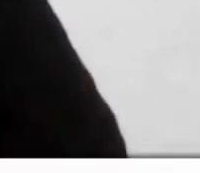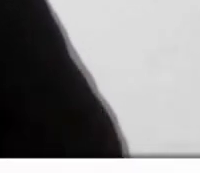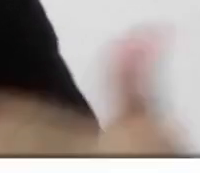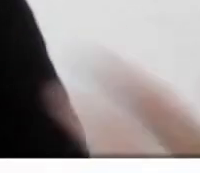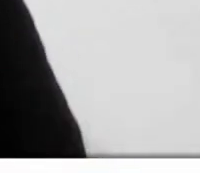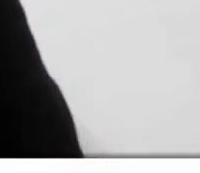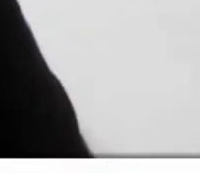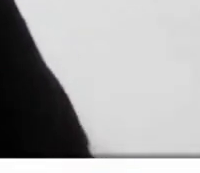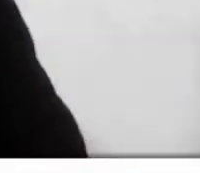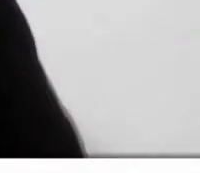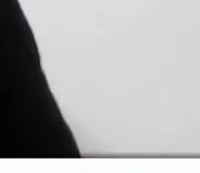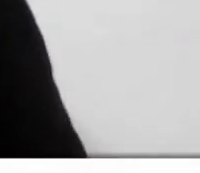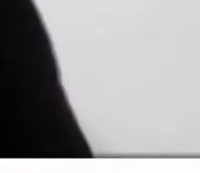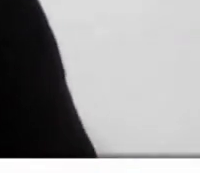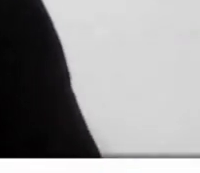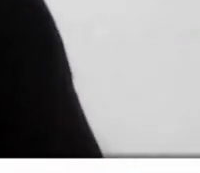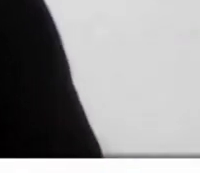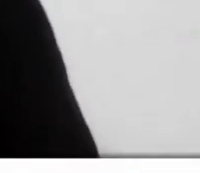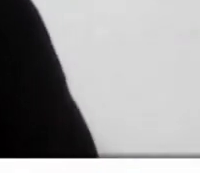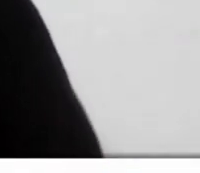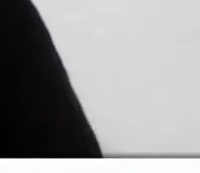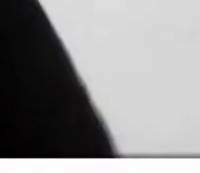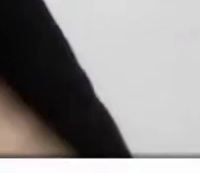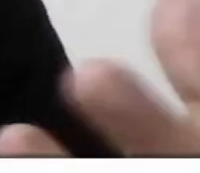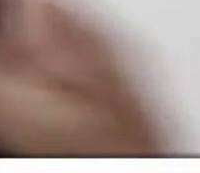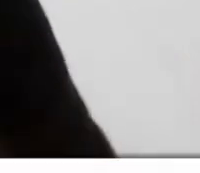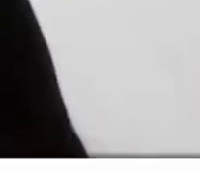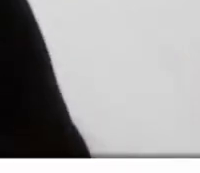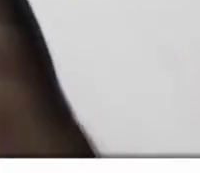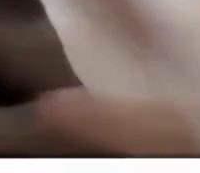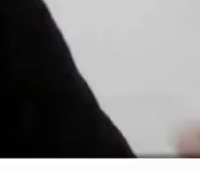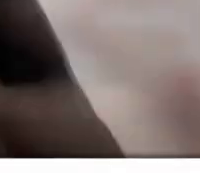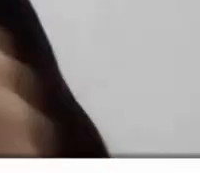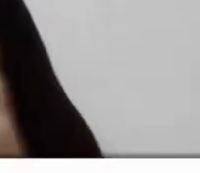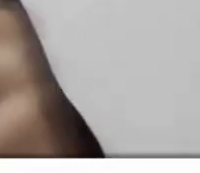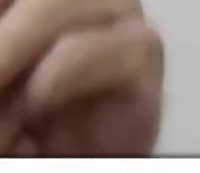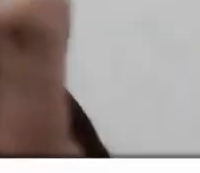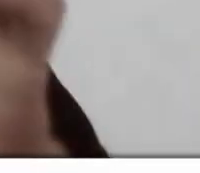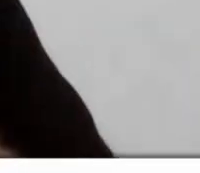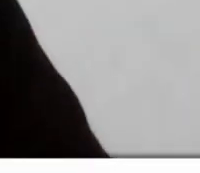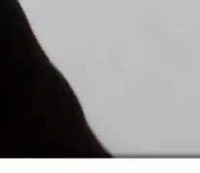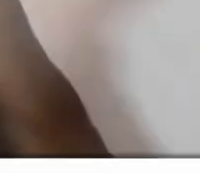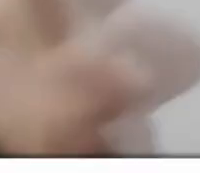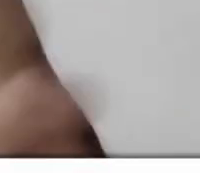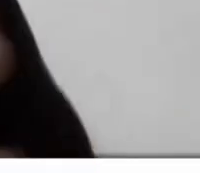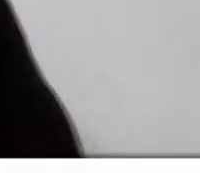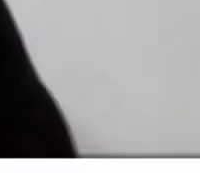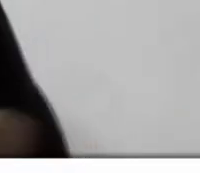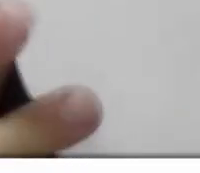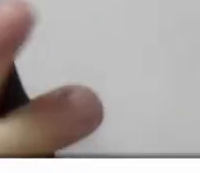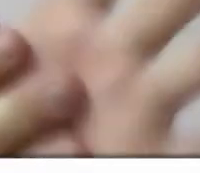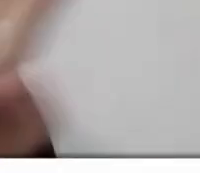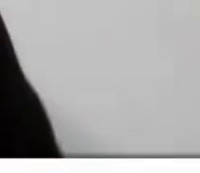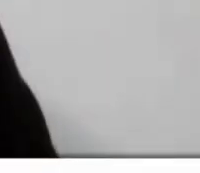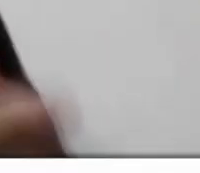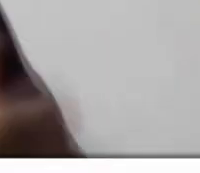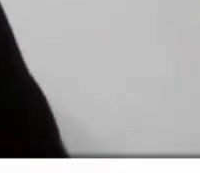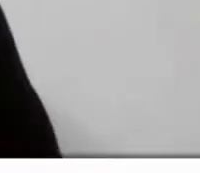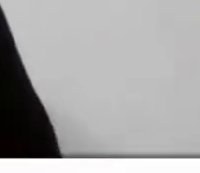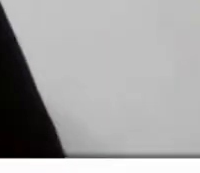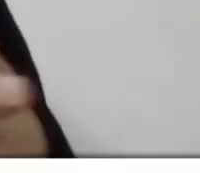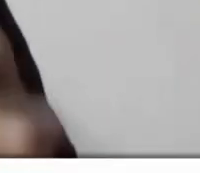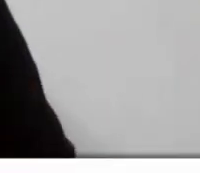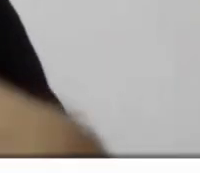Cuando cambia la gestión, seguramente han querido evaluar la pertinencia o no de la decisión tomada en su momento por la gestión